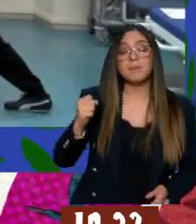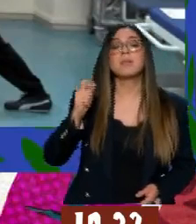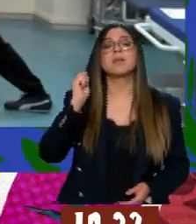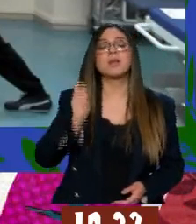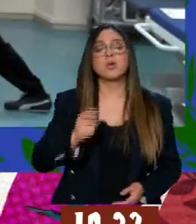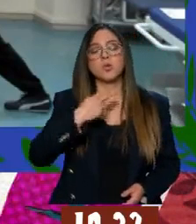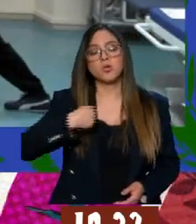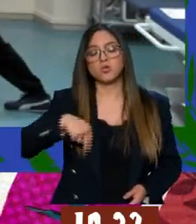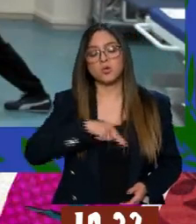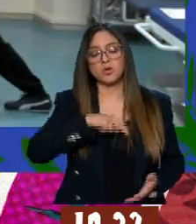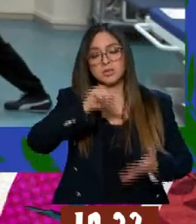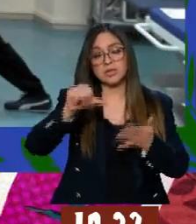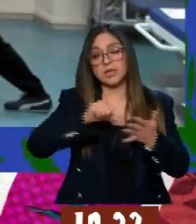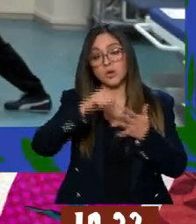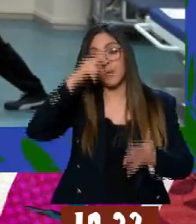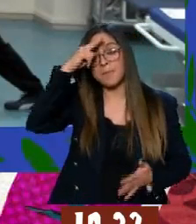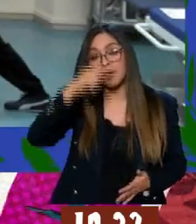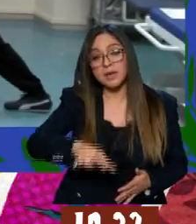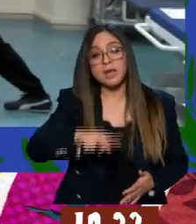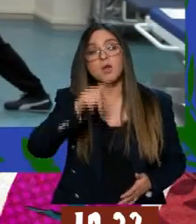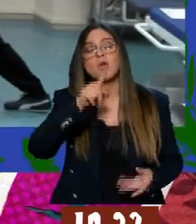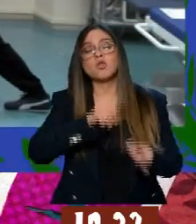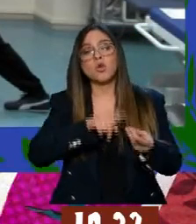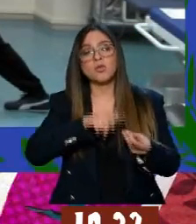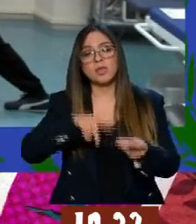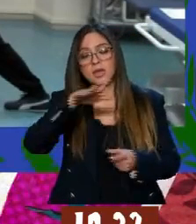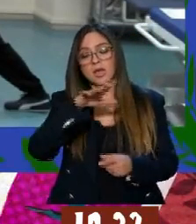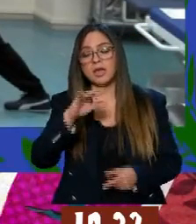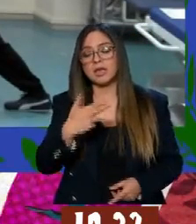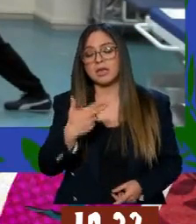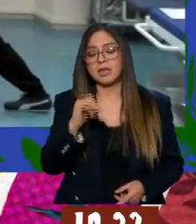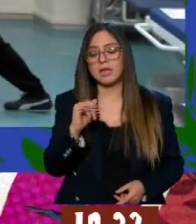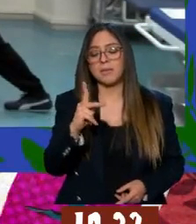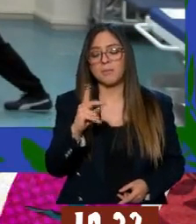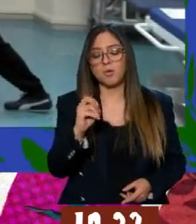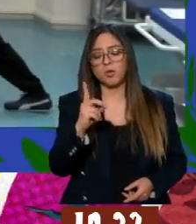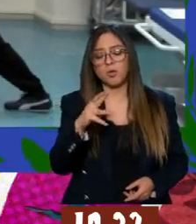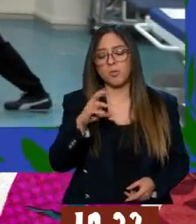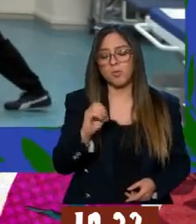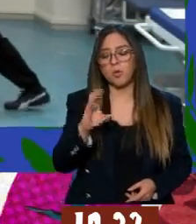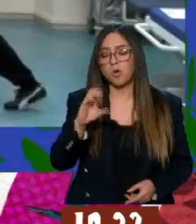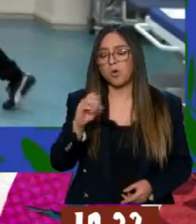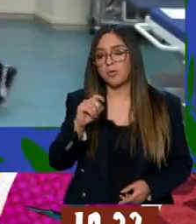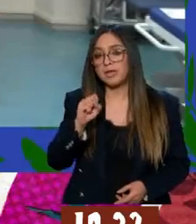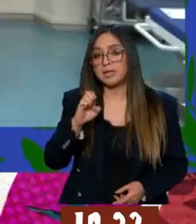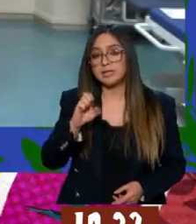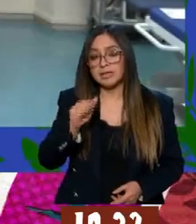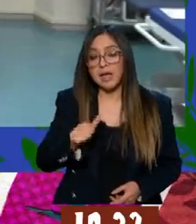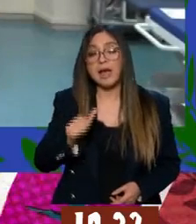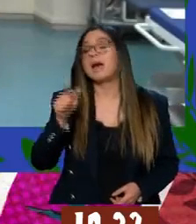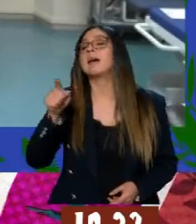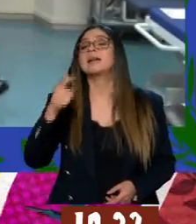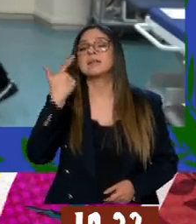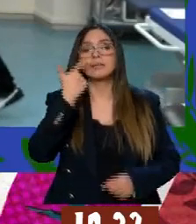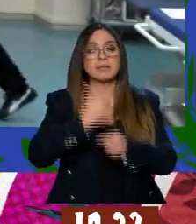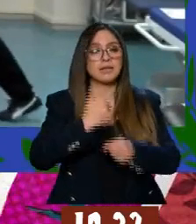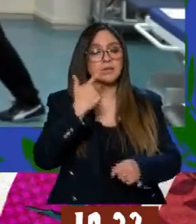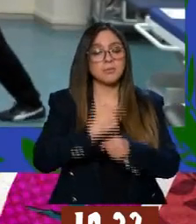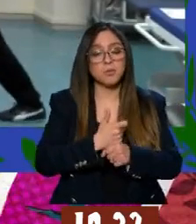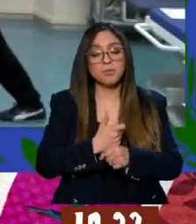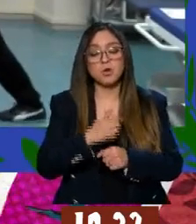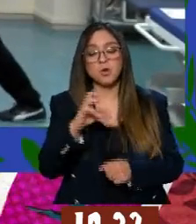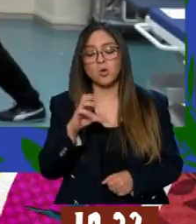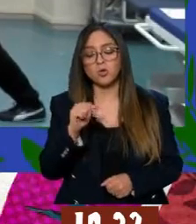Centro Mexicano de Rehabilitación Cardíaca, estamos en la colonia Hipódromo Condesa, en la calle de Tlaxcala, 177, séptimo piso,